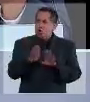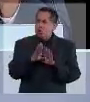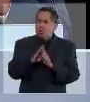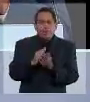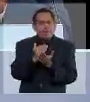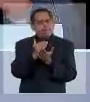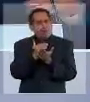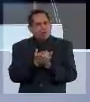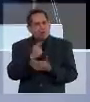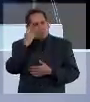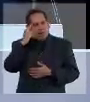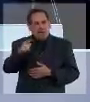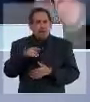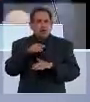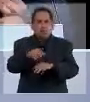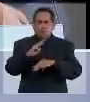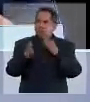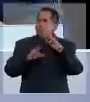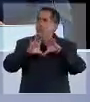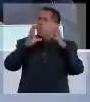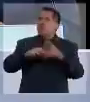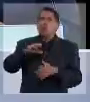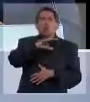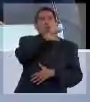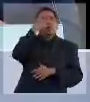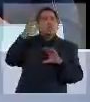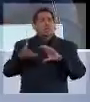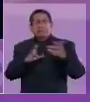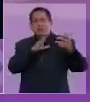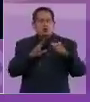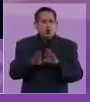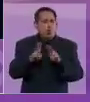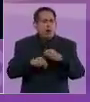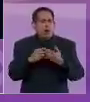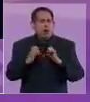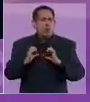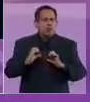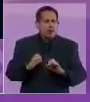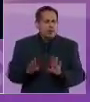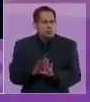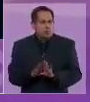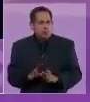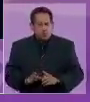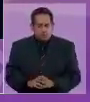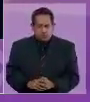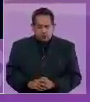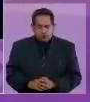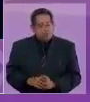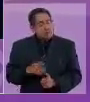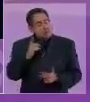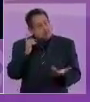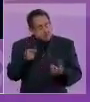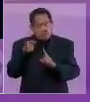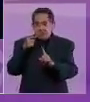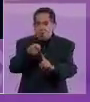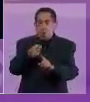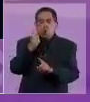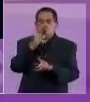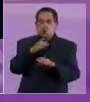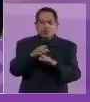o adaptación para el tema del cambio climático, candidato Rodríguez Calderón? Precisamente el menor uso del